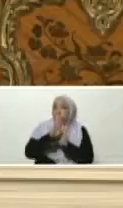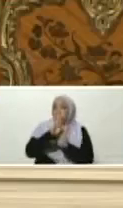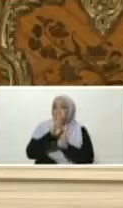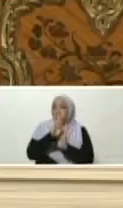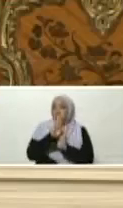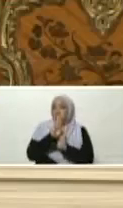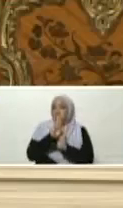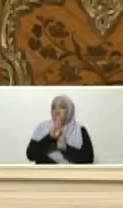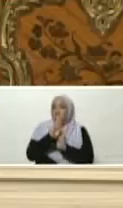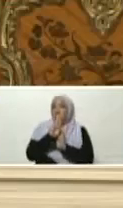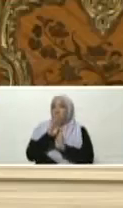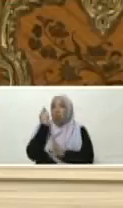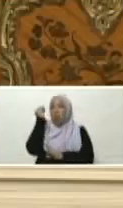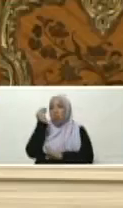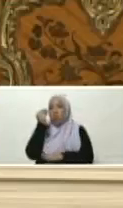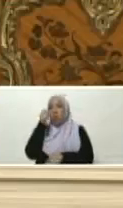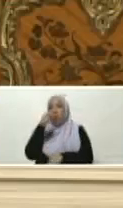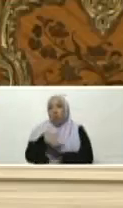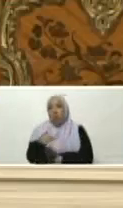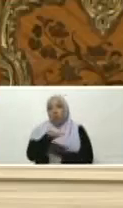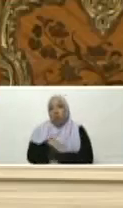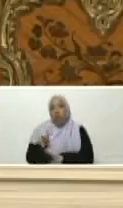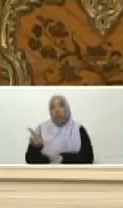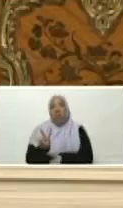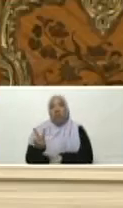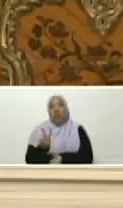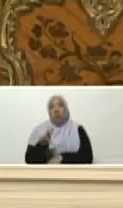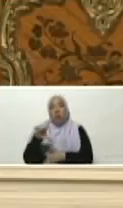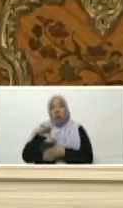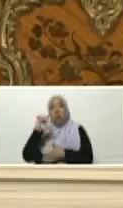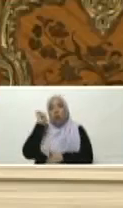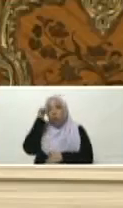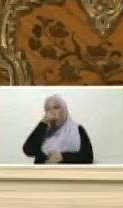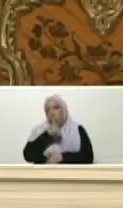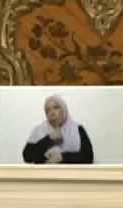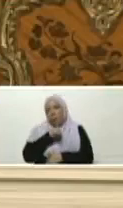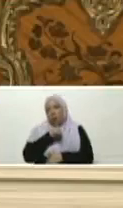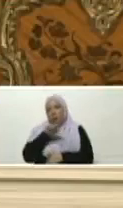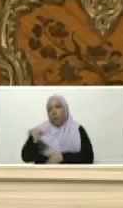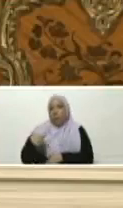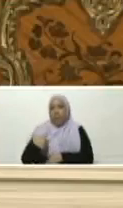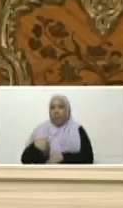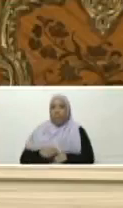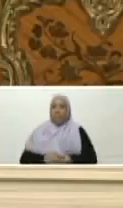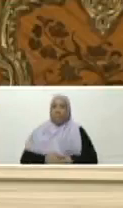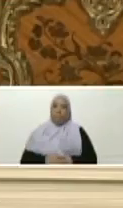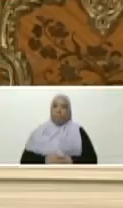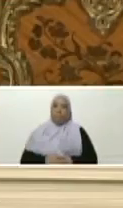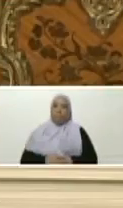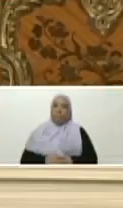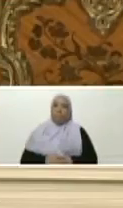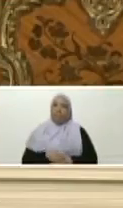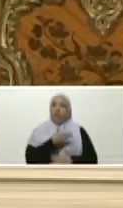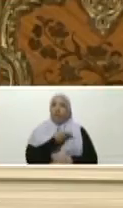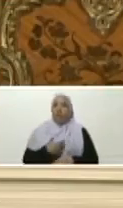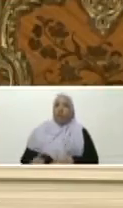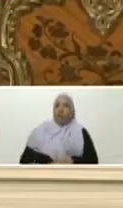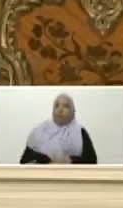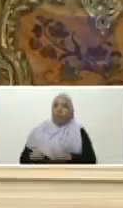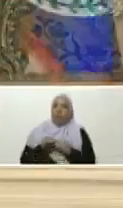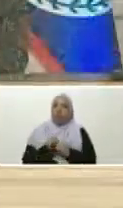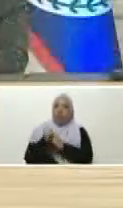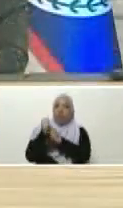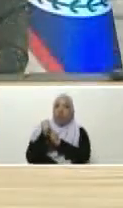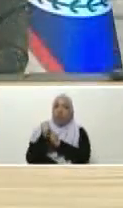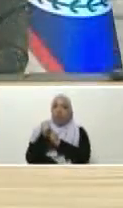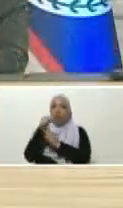eso dice mucho sobre el espíritu venezolano y también sobre usted como el presidente y el líder de este